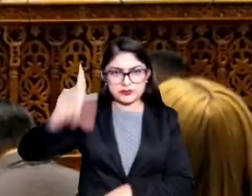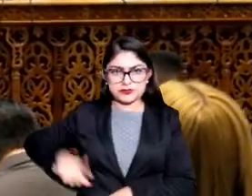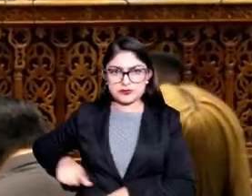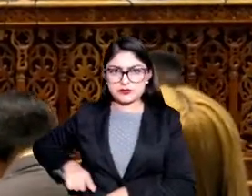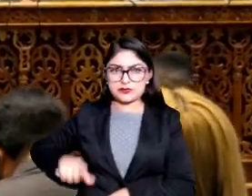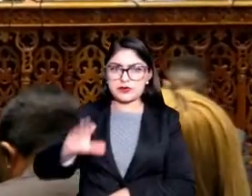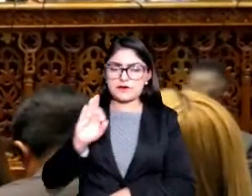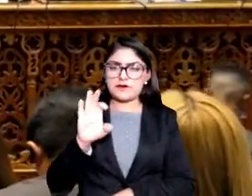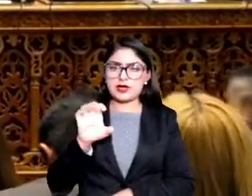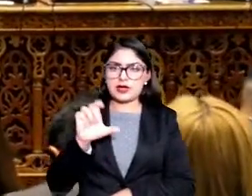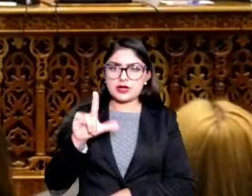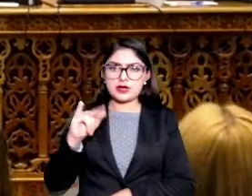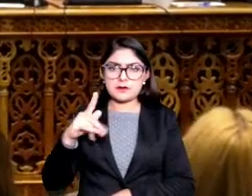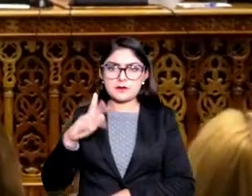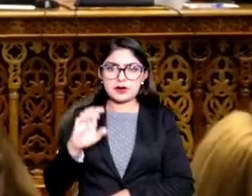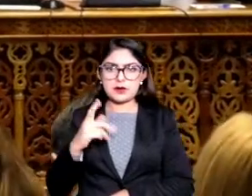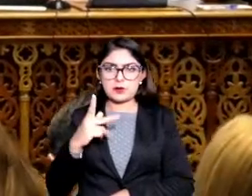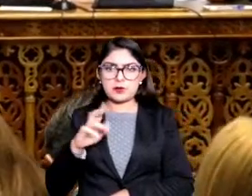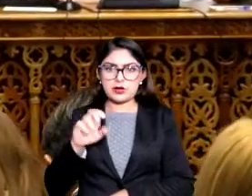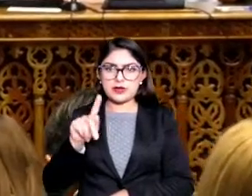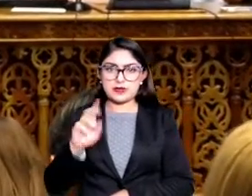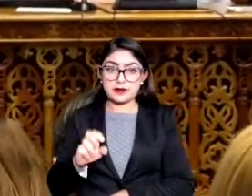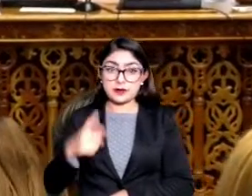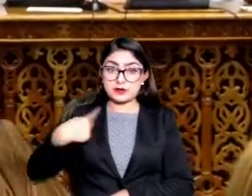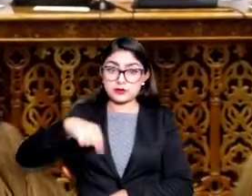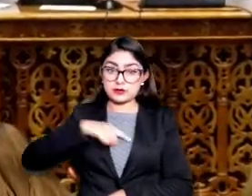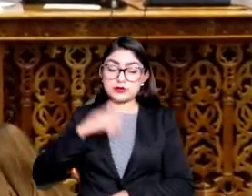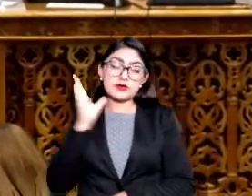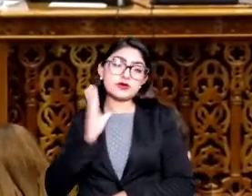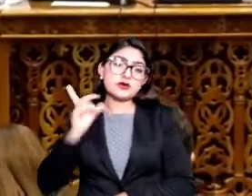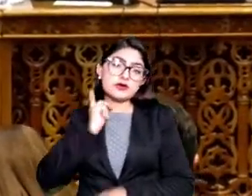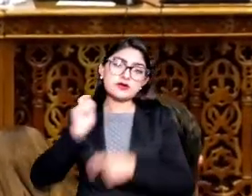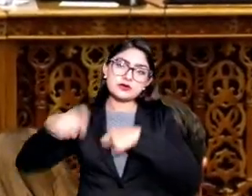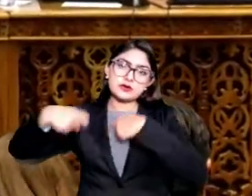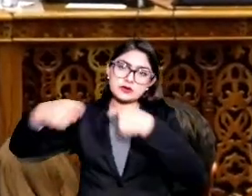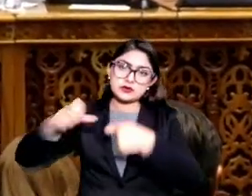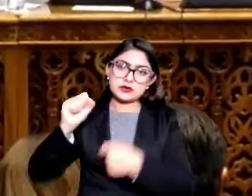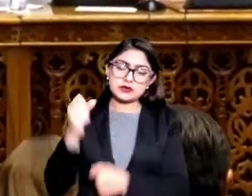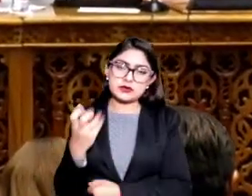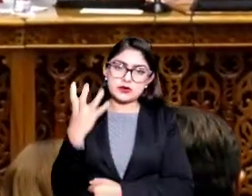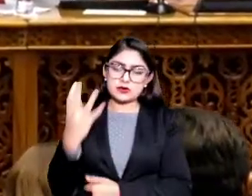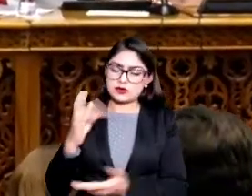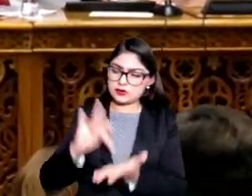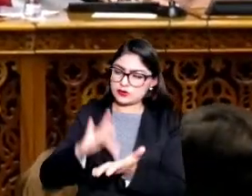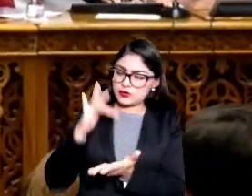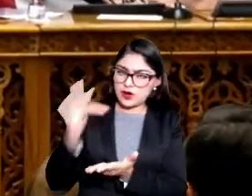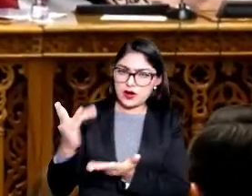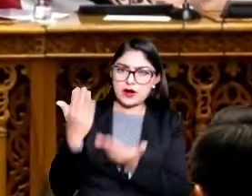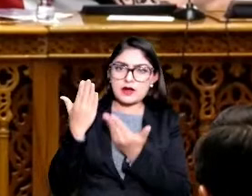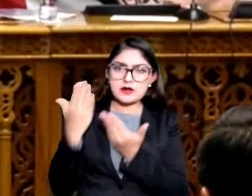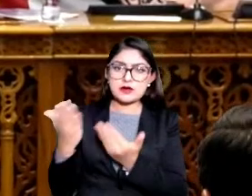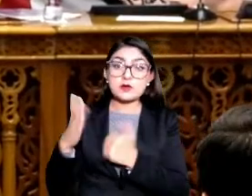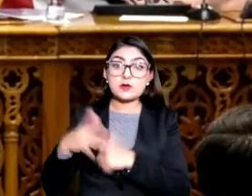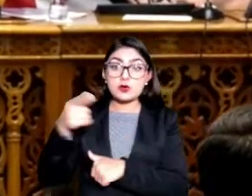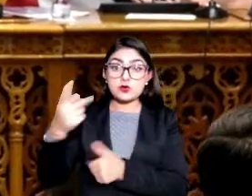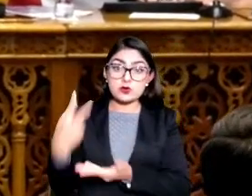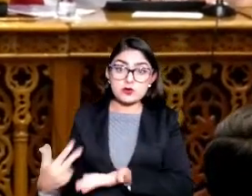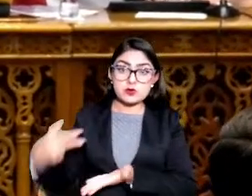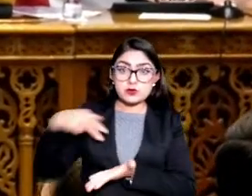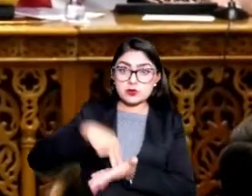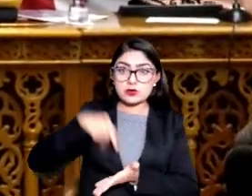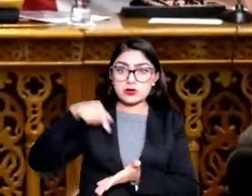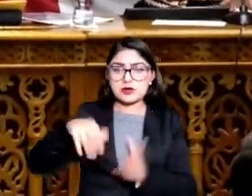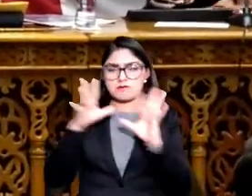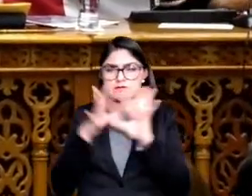Espinosa, esta 61ª legislatura le reitera su agradecimiento por su presencia, exposición